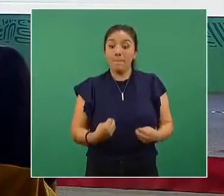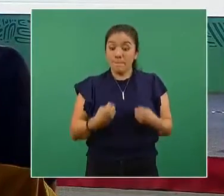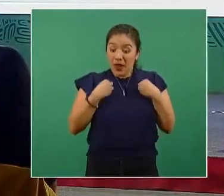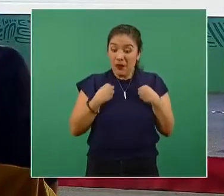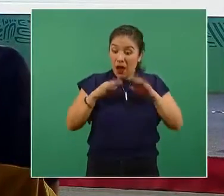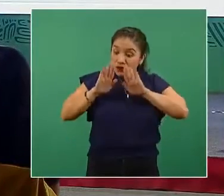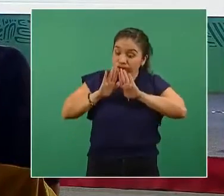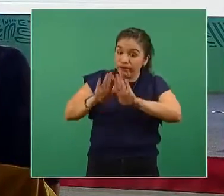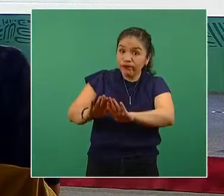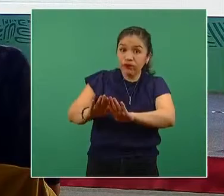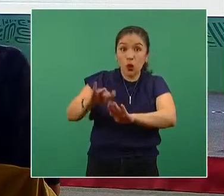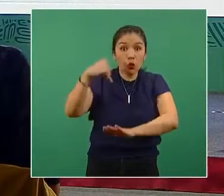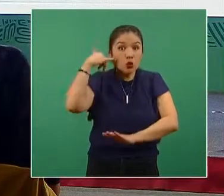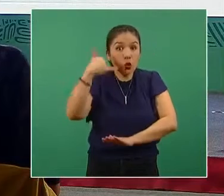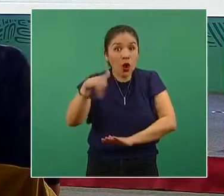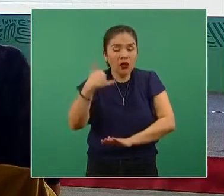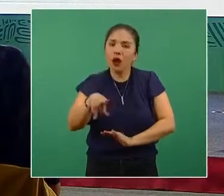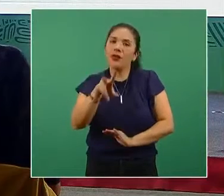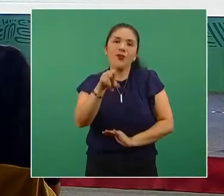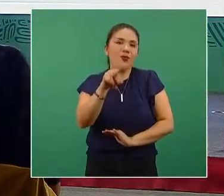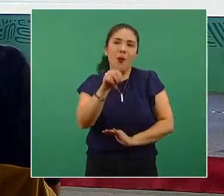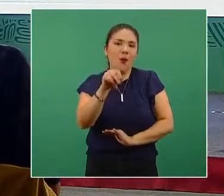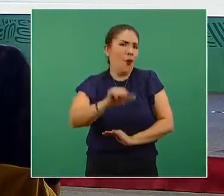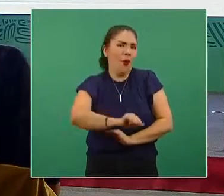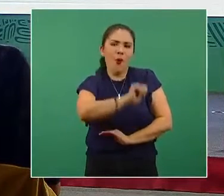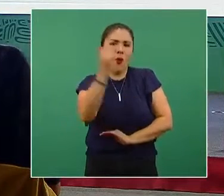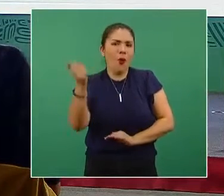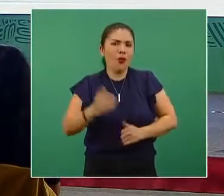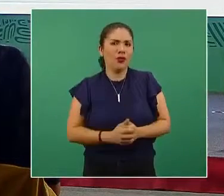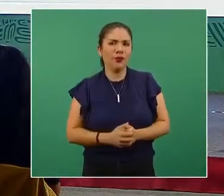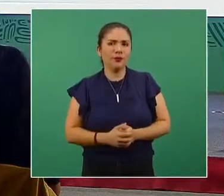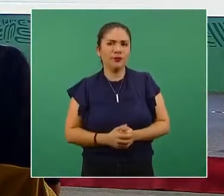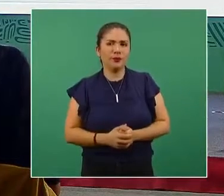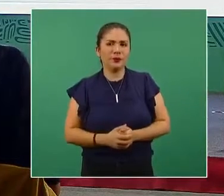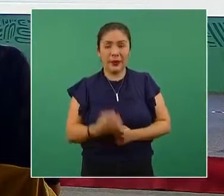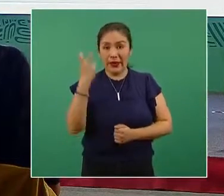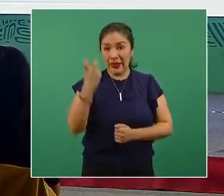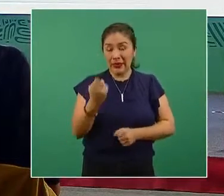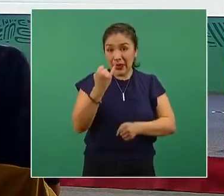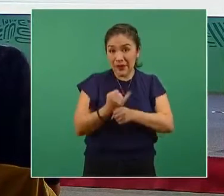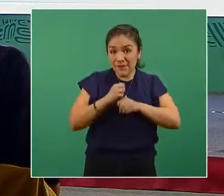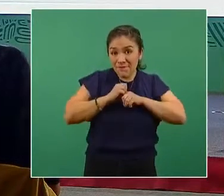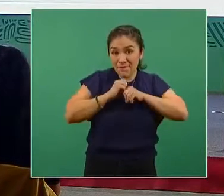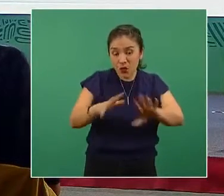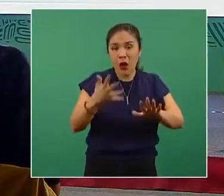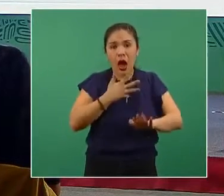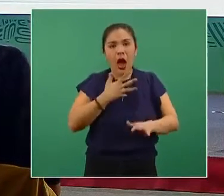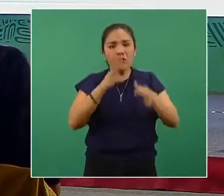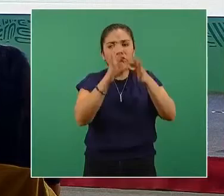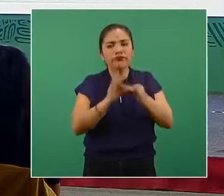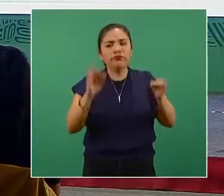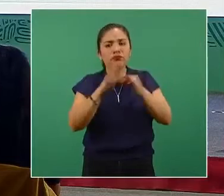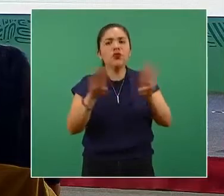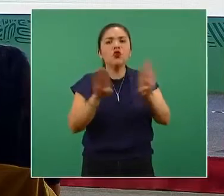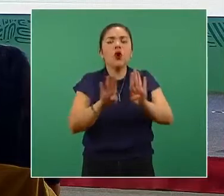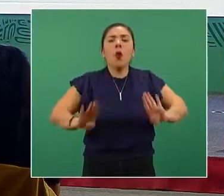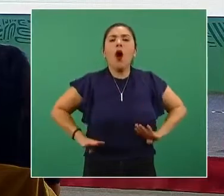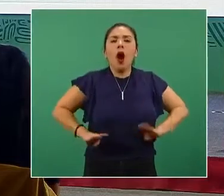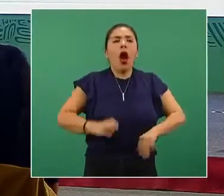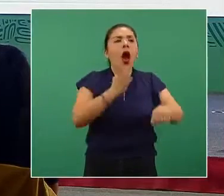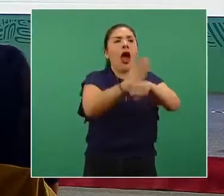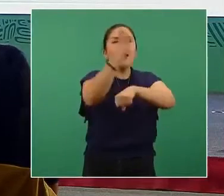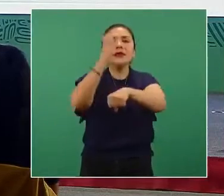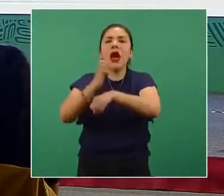residencia permanente Yucatán. En este informe lo presentamos de acuerdo a la entidad federativa donde se